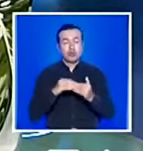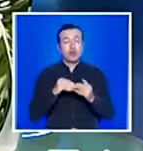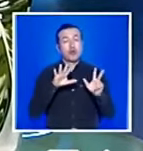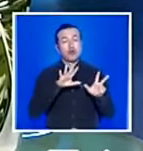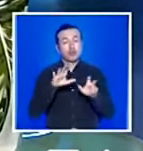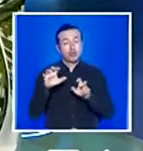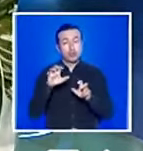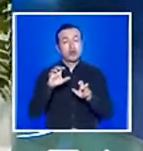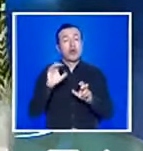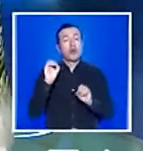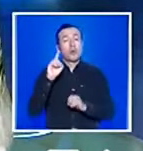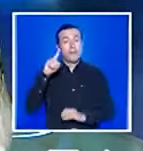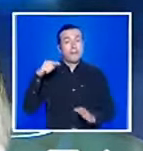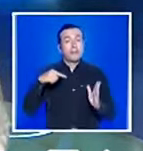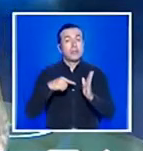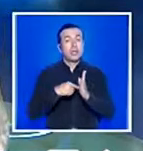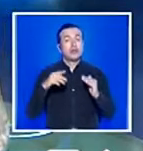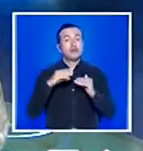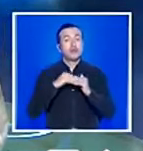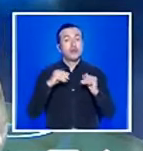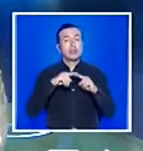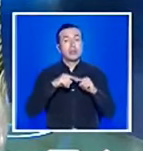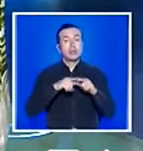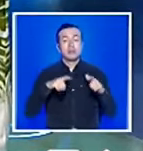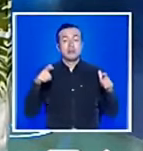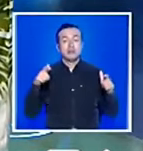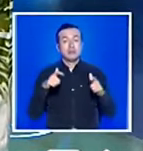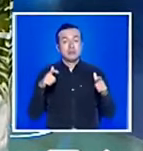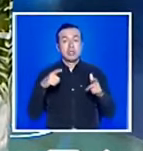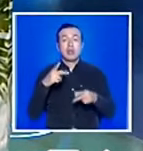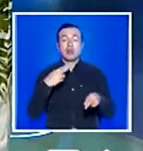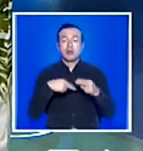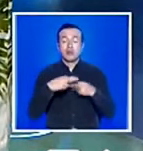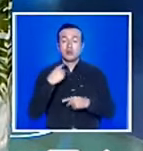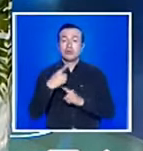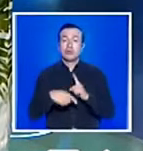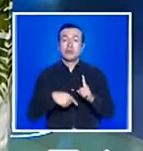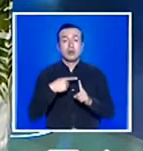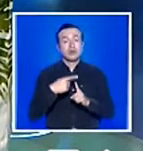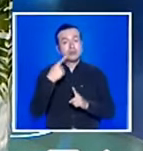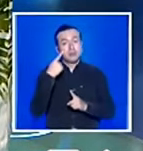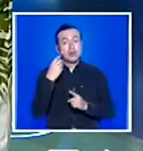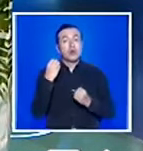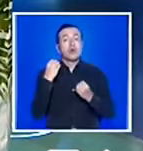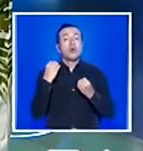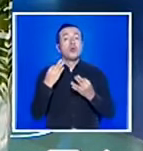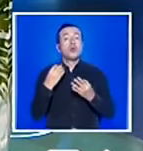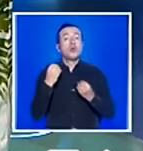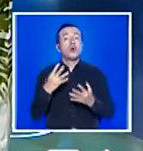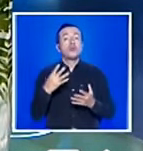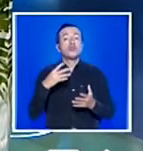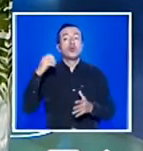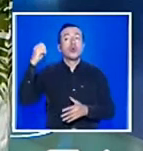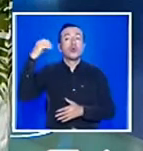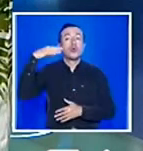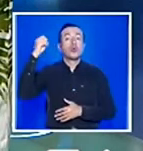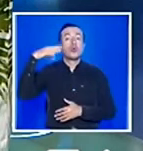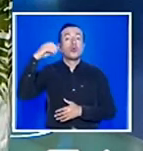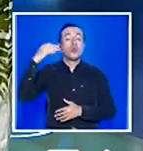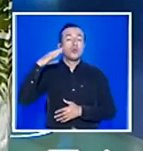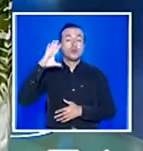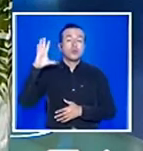hasta más de $1,000, dependiendo del tamaño de negocio y también dependiendo de la cantidad de energía que utilices a través de